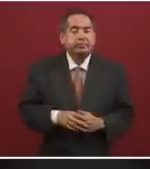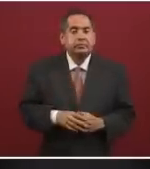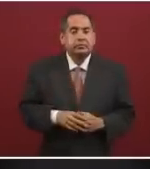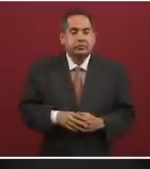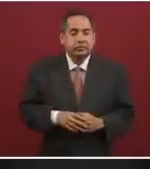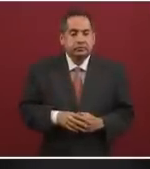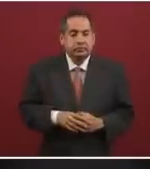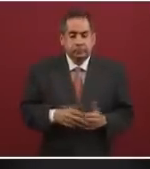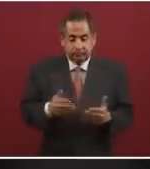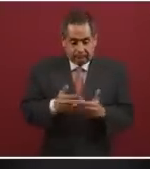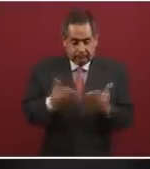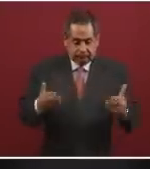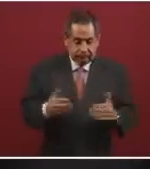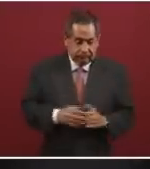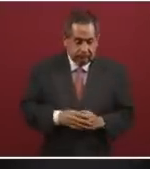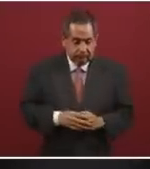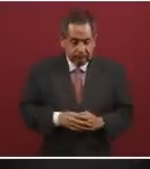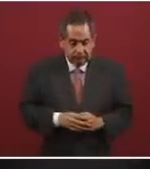a un